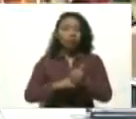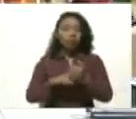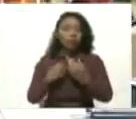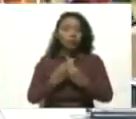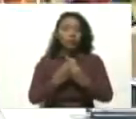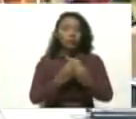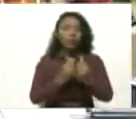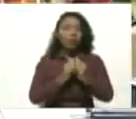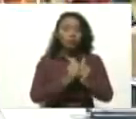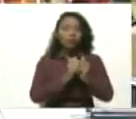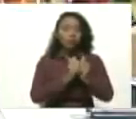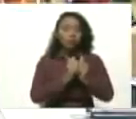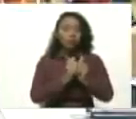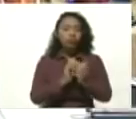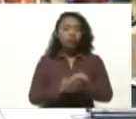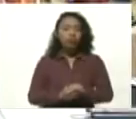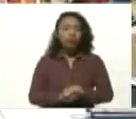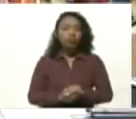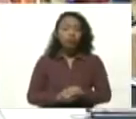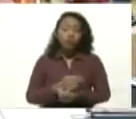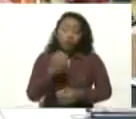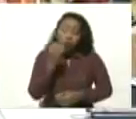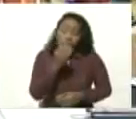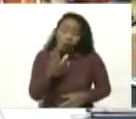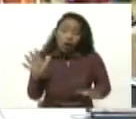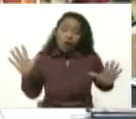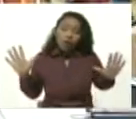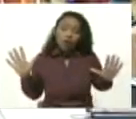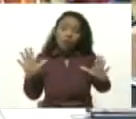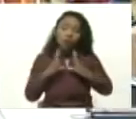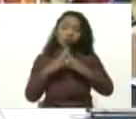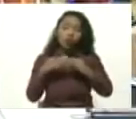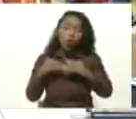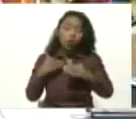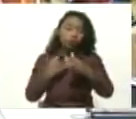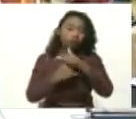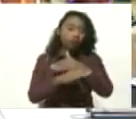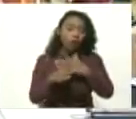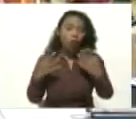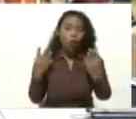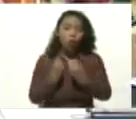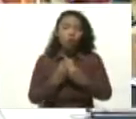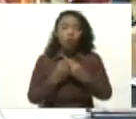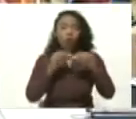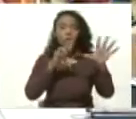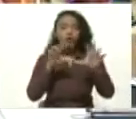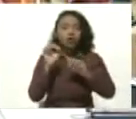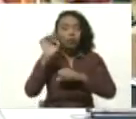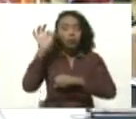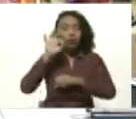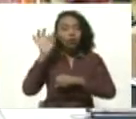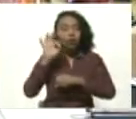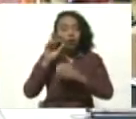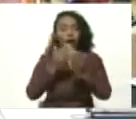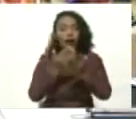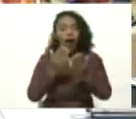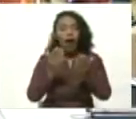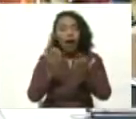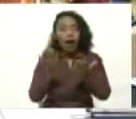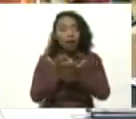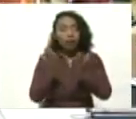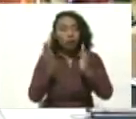acompañamos. Y bueno, todos vamos juntos. El 80% de los estudiantes del país es un